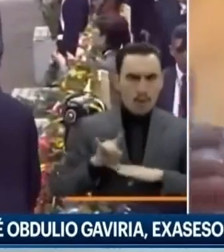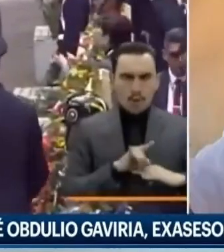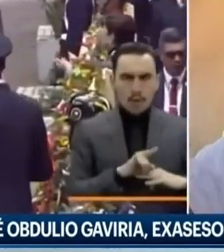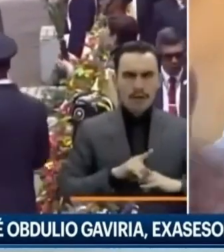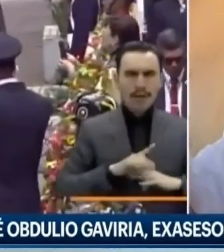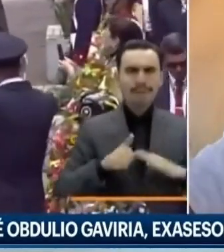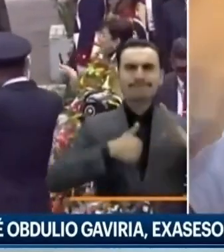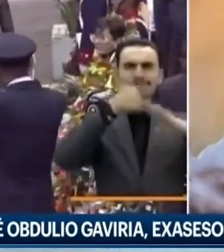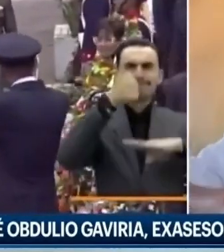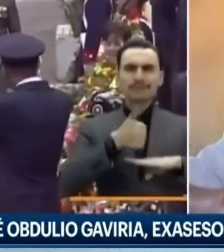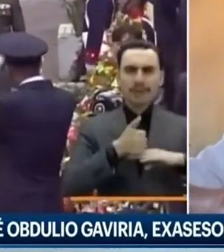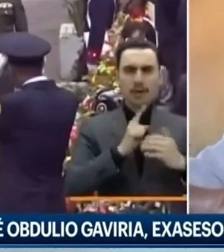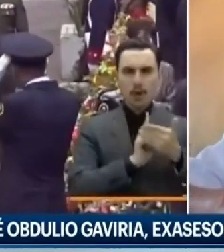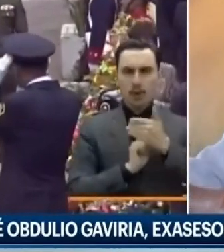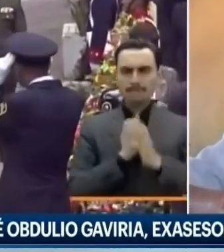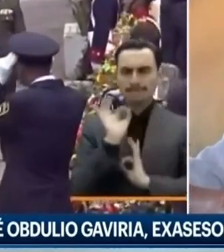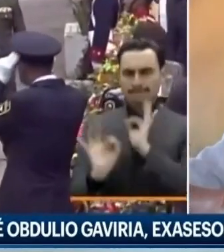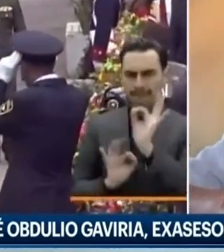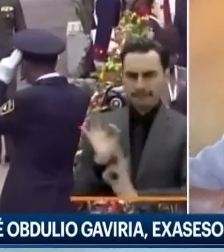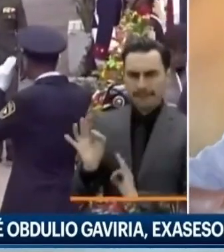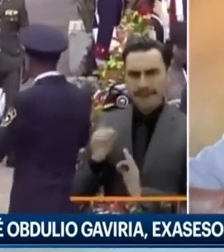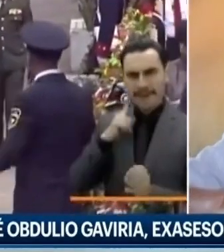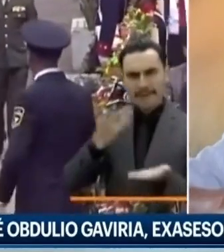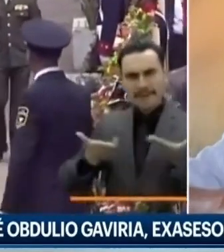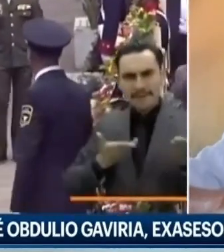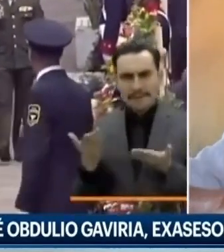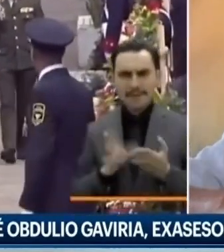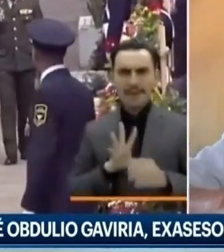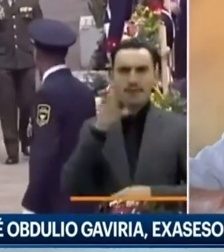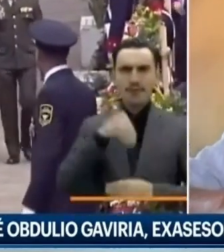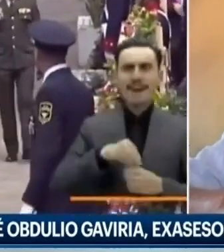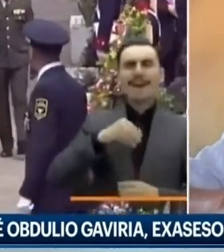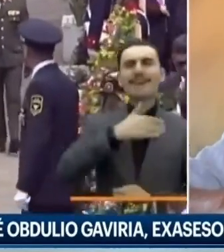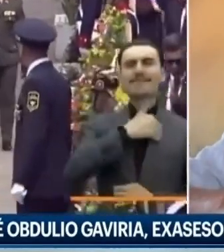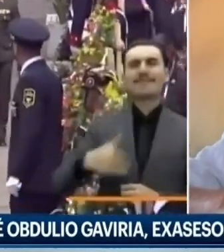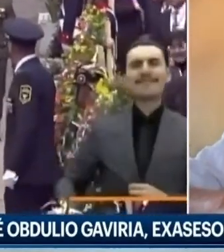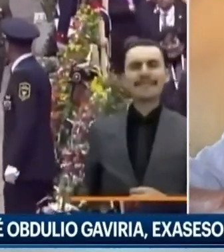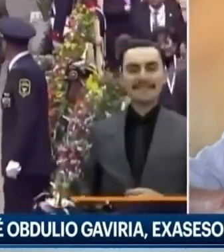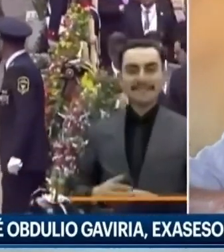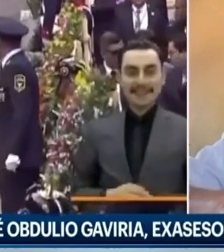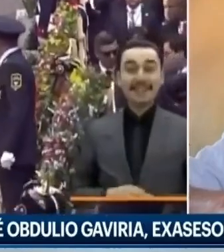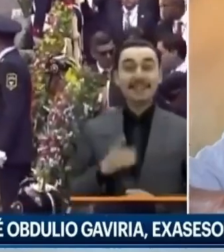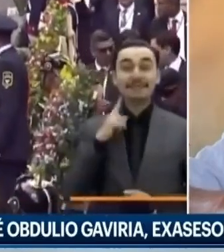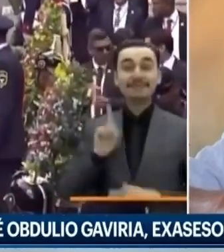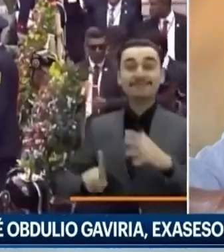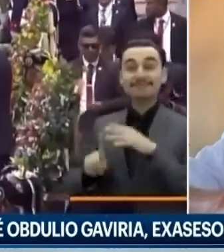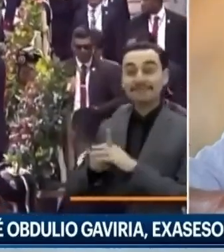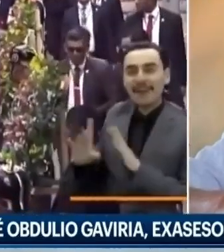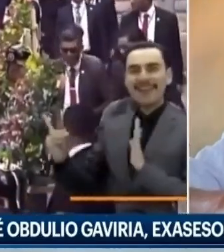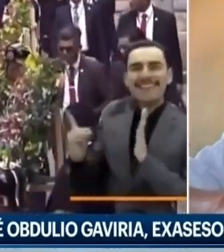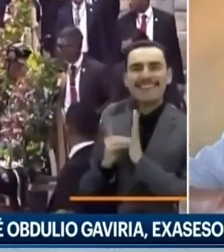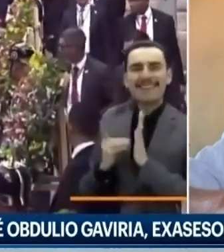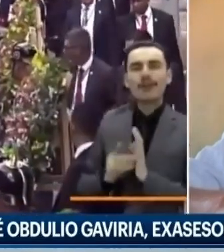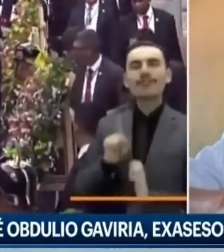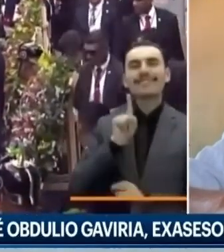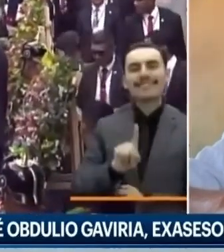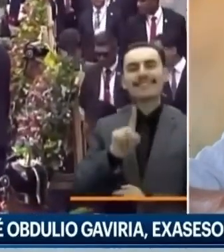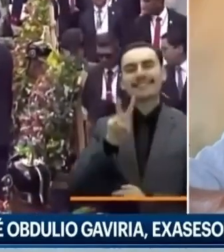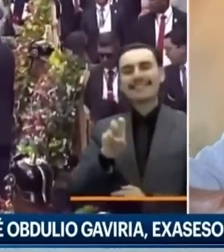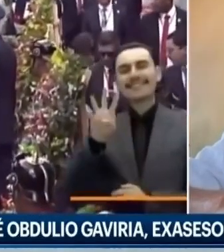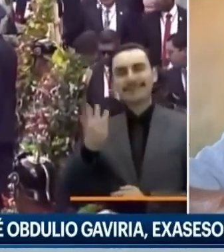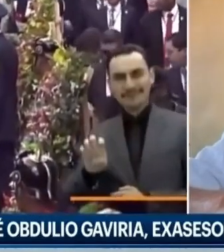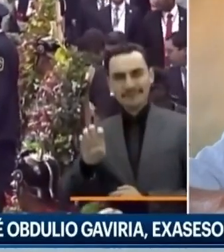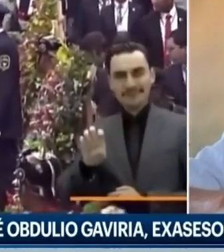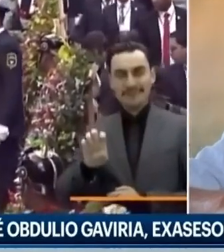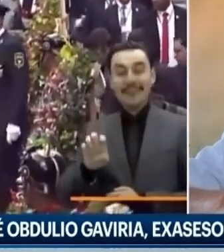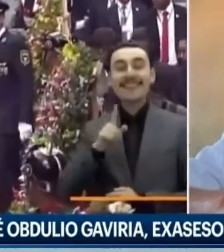usted, no creo que sea posible que haya tal juzgamiento. No, está bien, y aparte el país está atravesando por una crisis sin precedentes